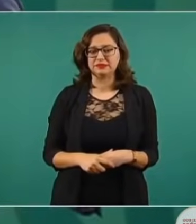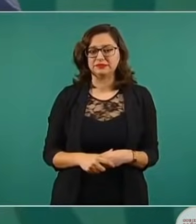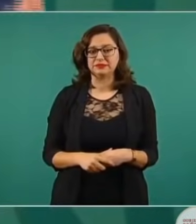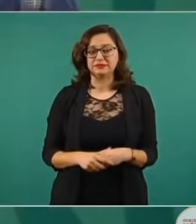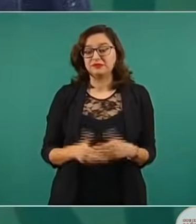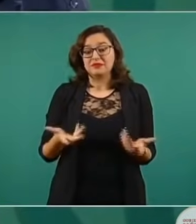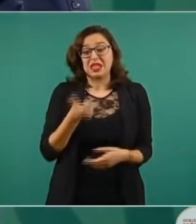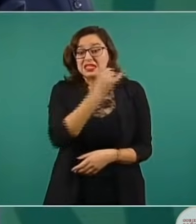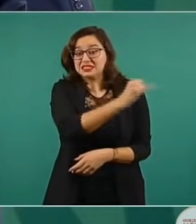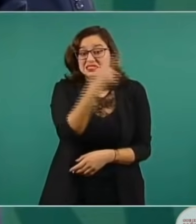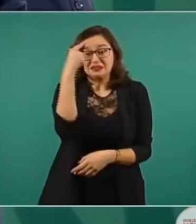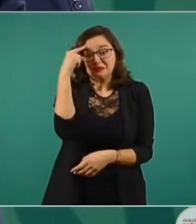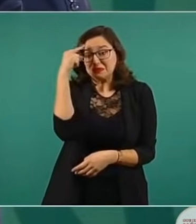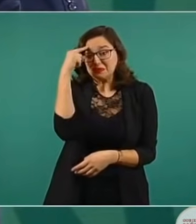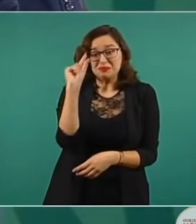Así pensaban